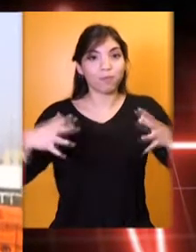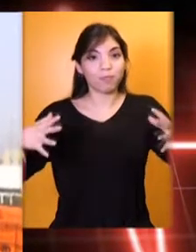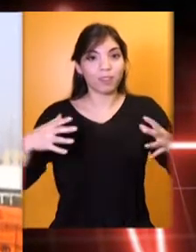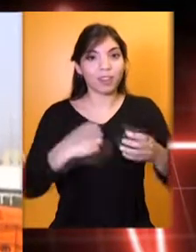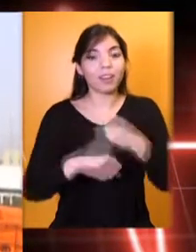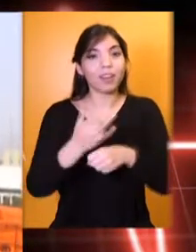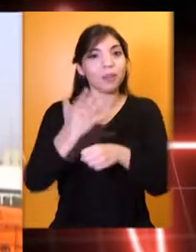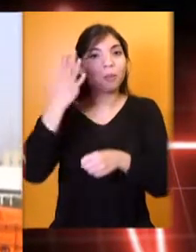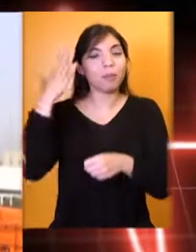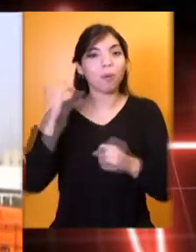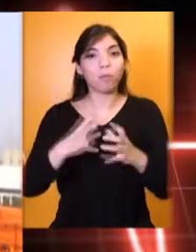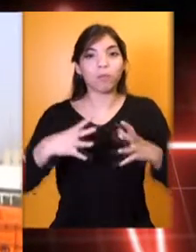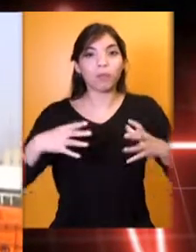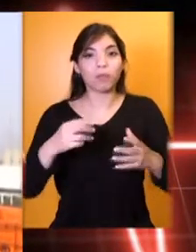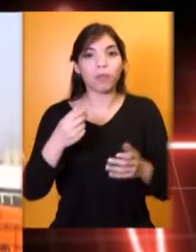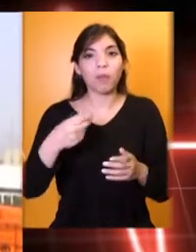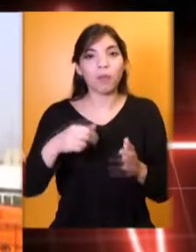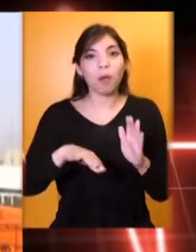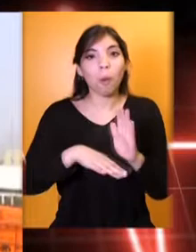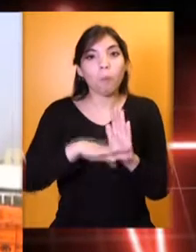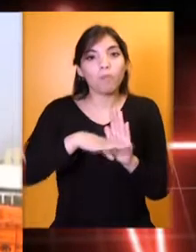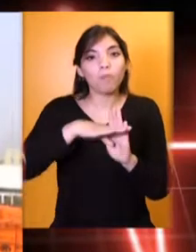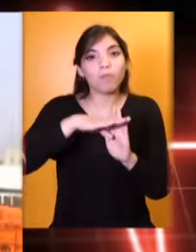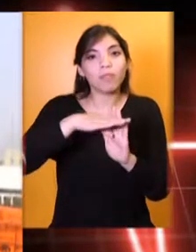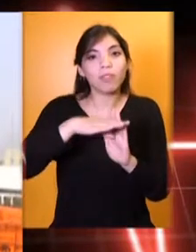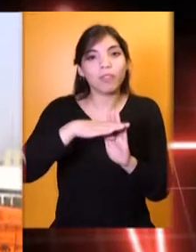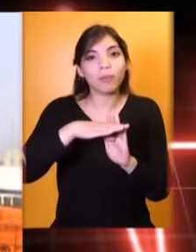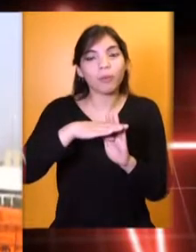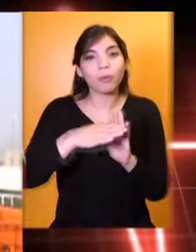pasado tuviéramos un aumento en un 16%.